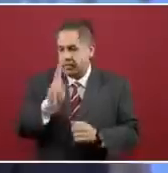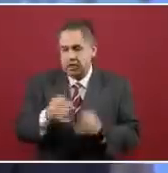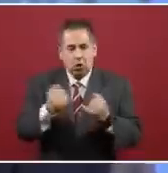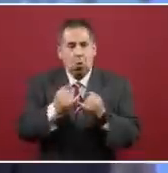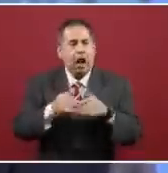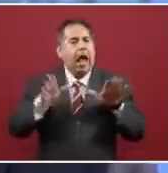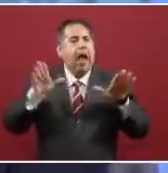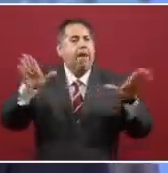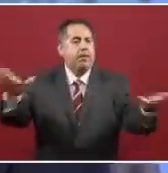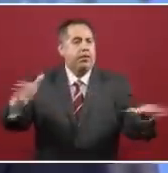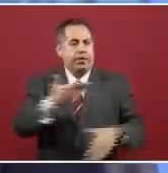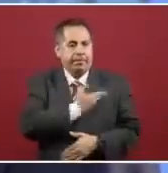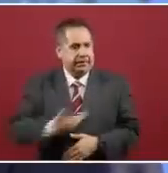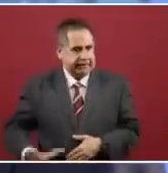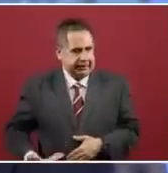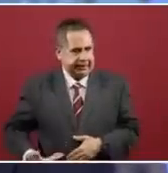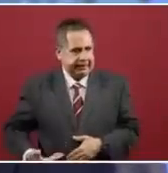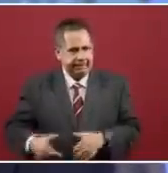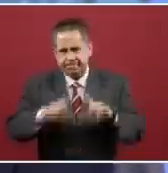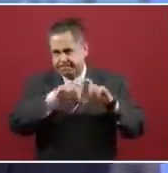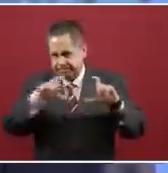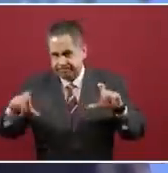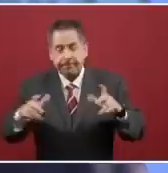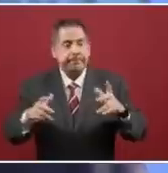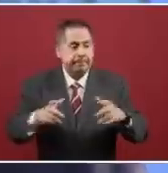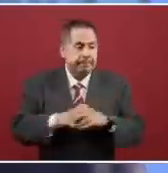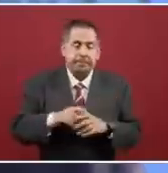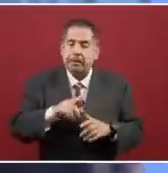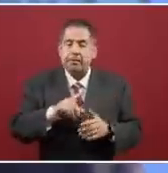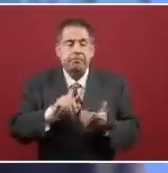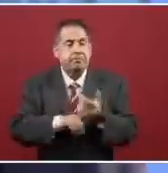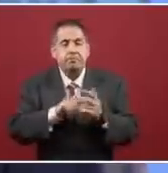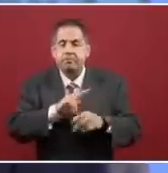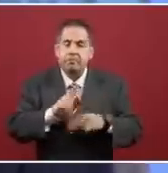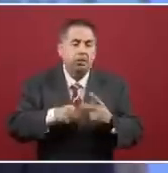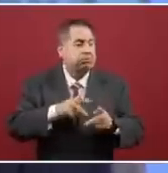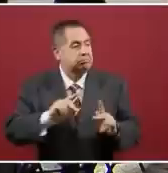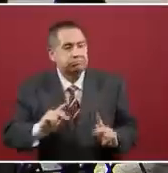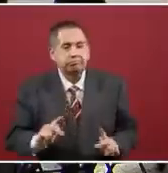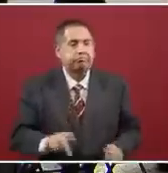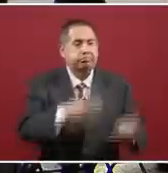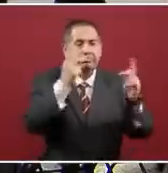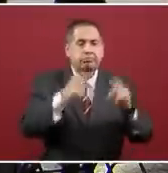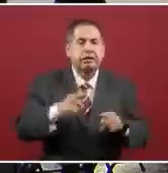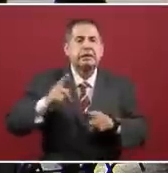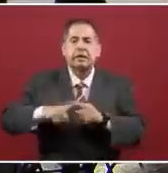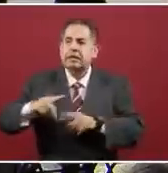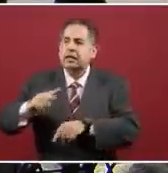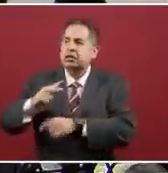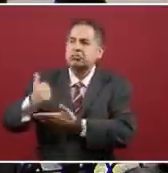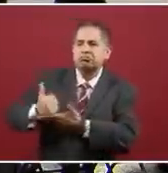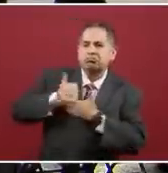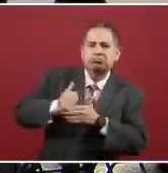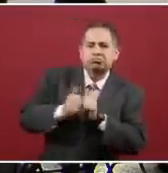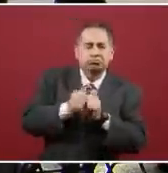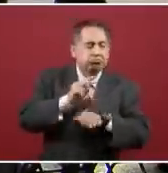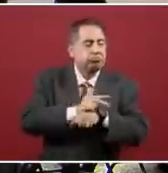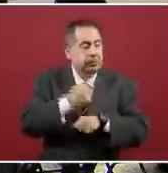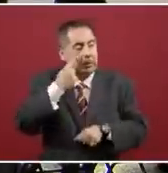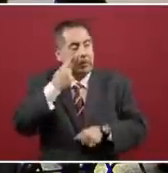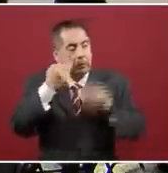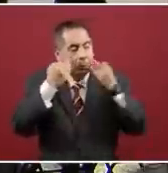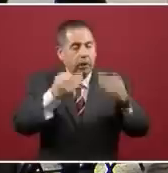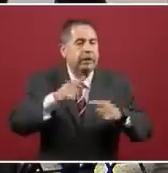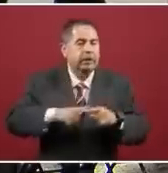presidencial, vamos a estar trabajando en este proceso de enajenación con el acompañamiento de las Naciones Unidas. Y cabe